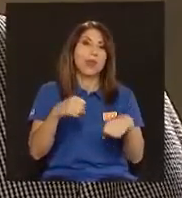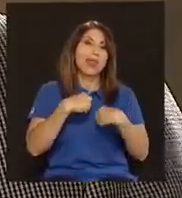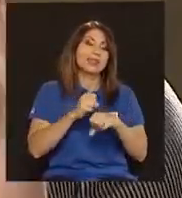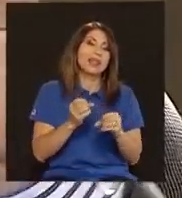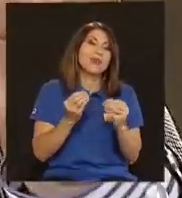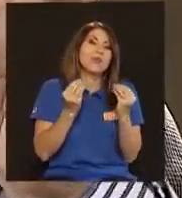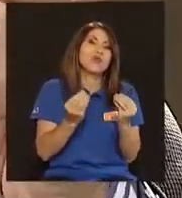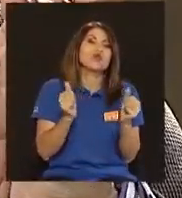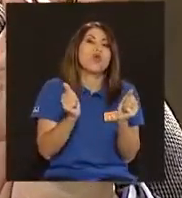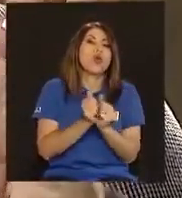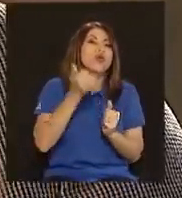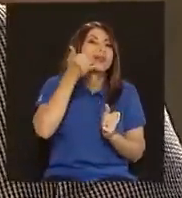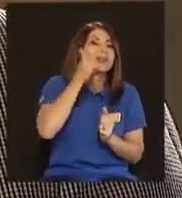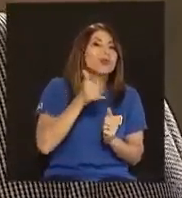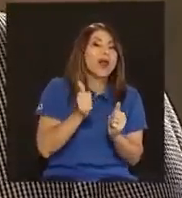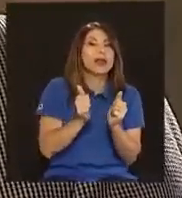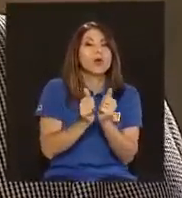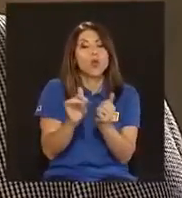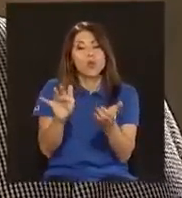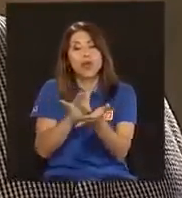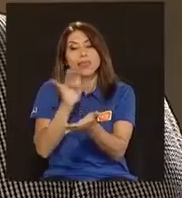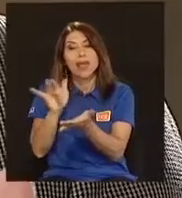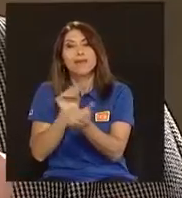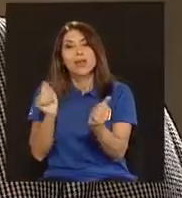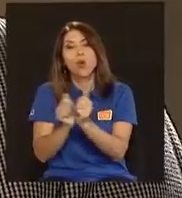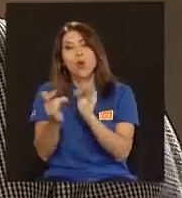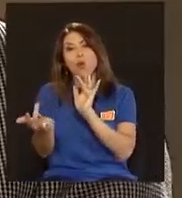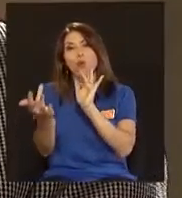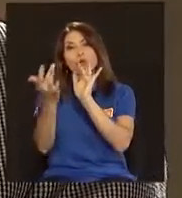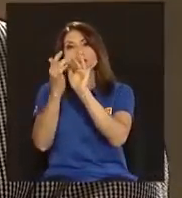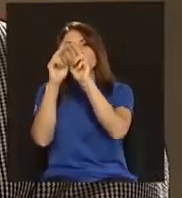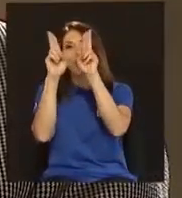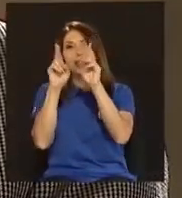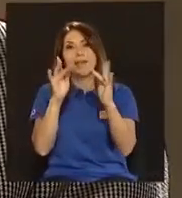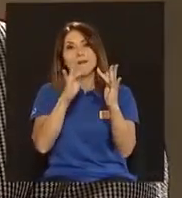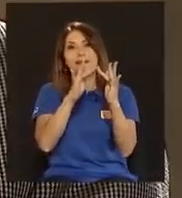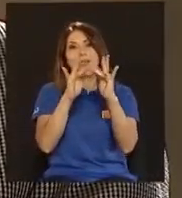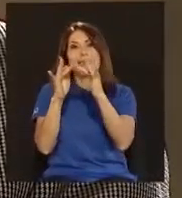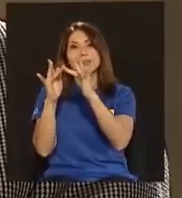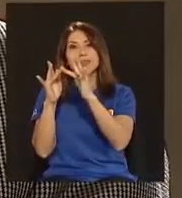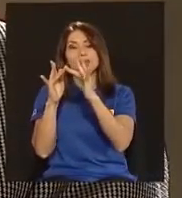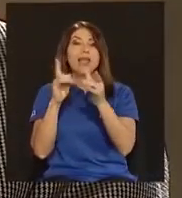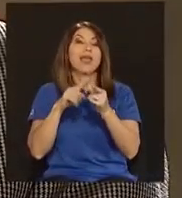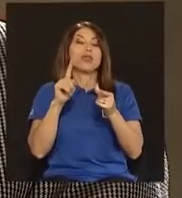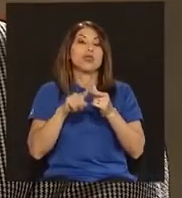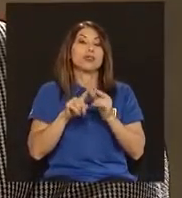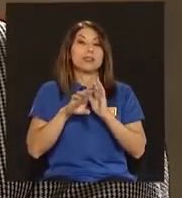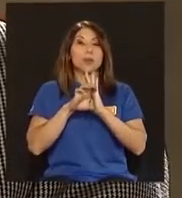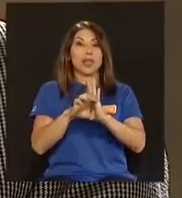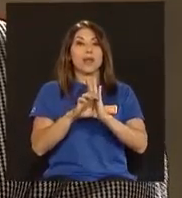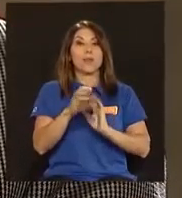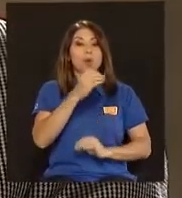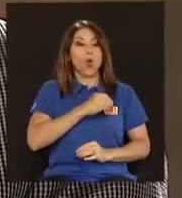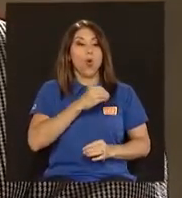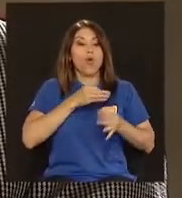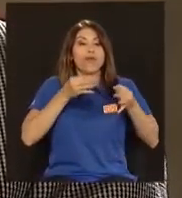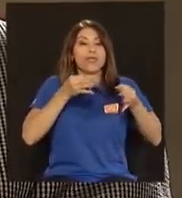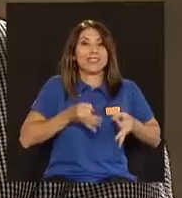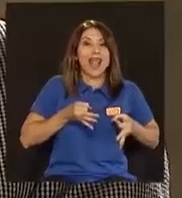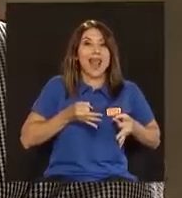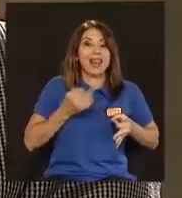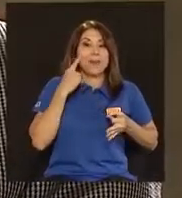en una tablet con una conexión a internet, de manera que entonces los tiempos que el oficial de crédito te consumen en un